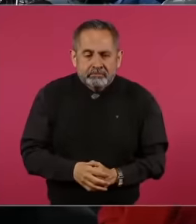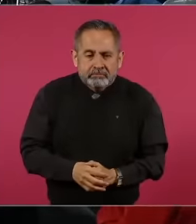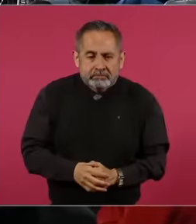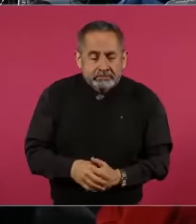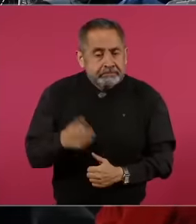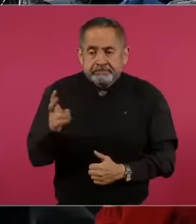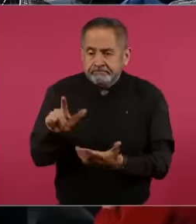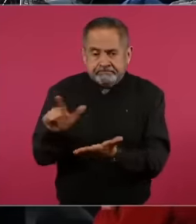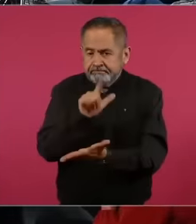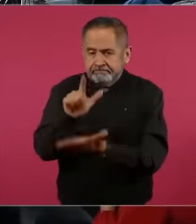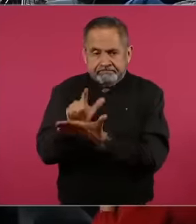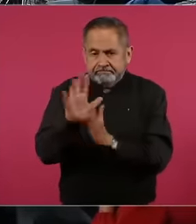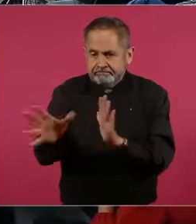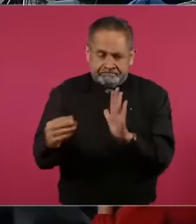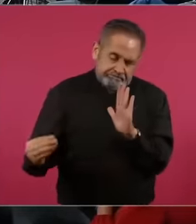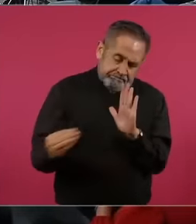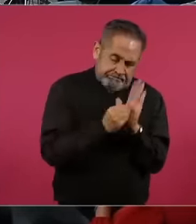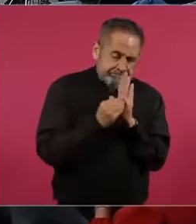eso ya va a quedar